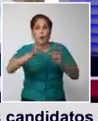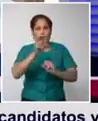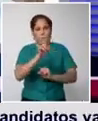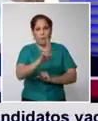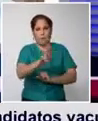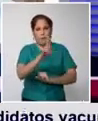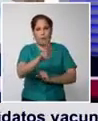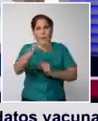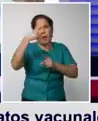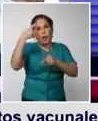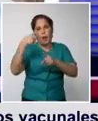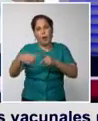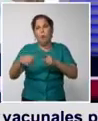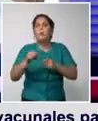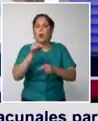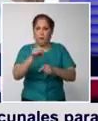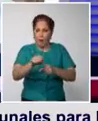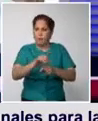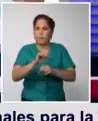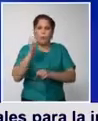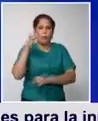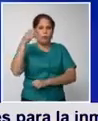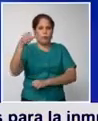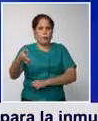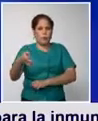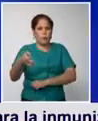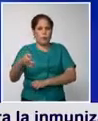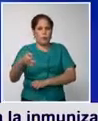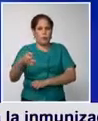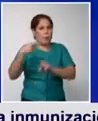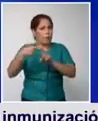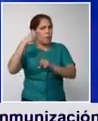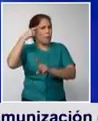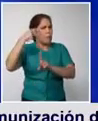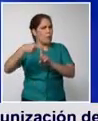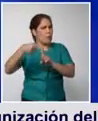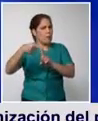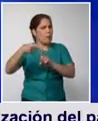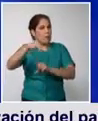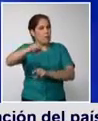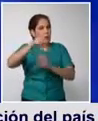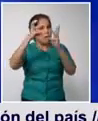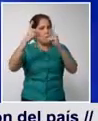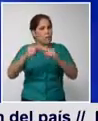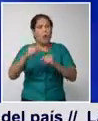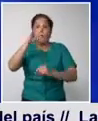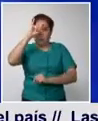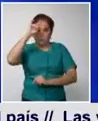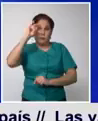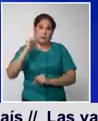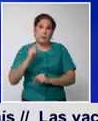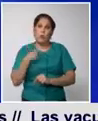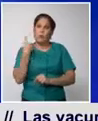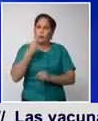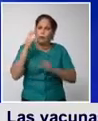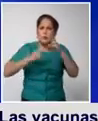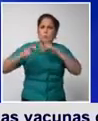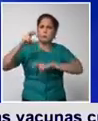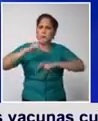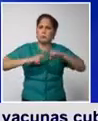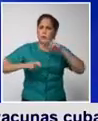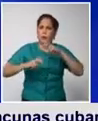de otros coronavirus en el futuro. ¿Es optimista con los resultados que van obteniendo, doctor? Sí, somos optimistas, estamos